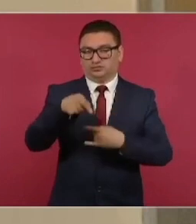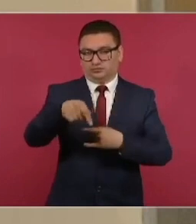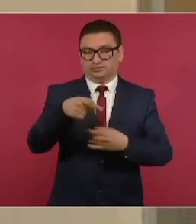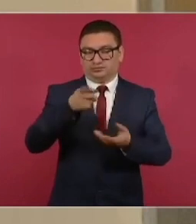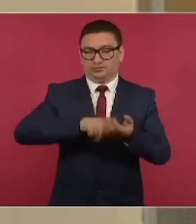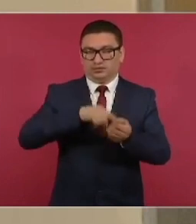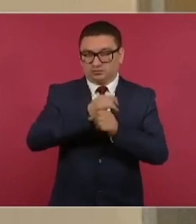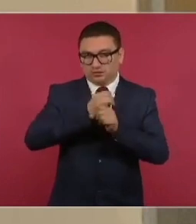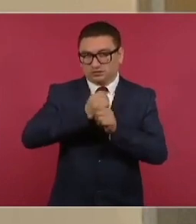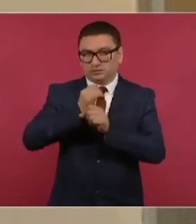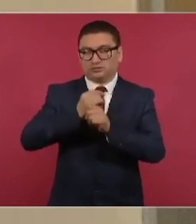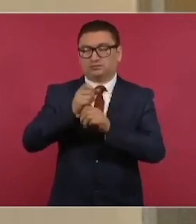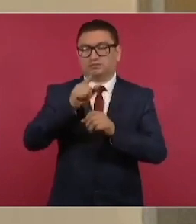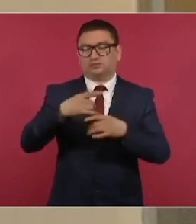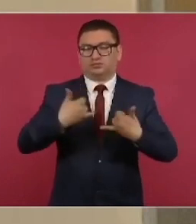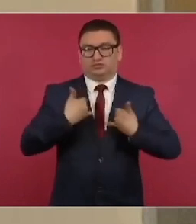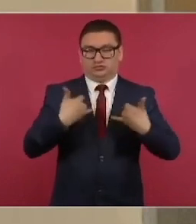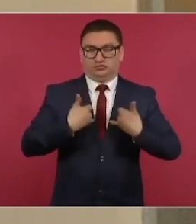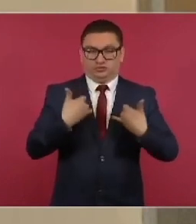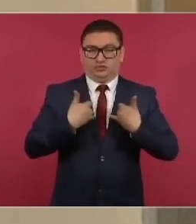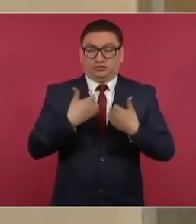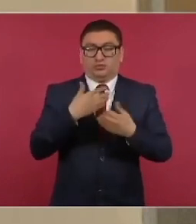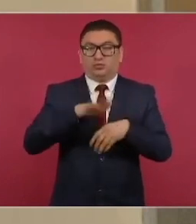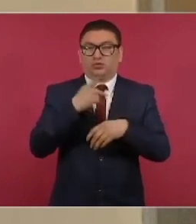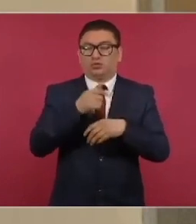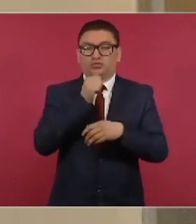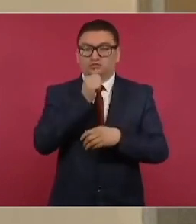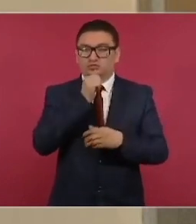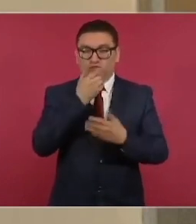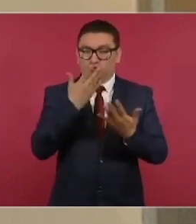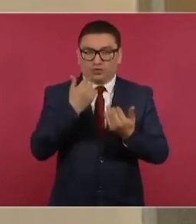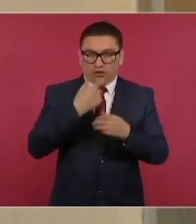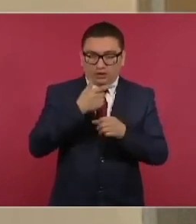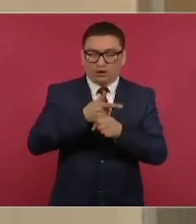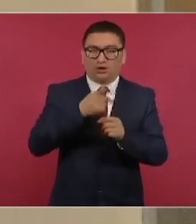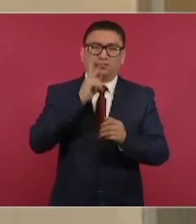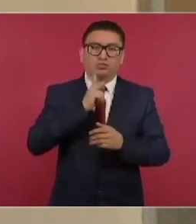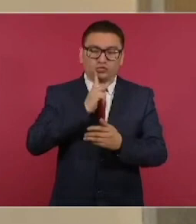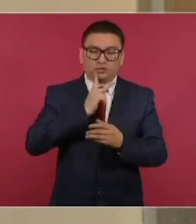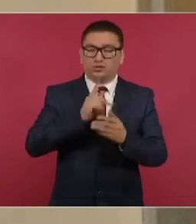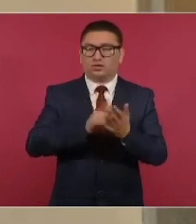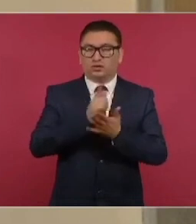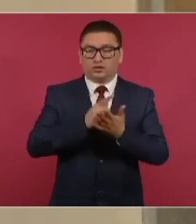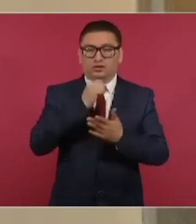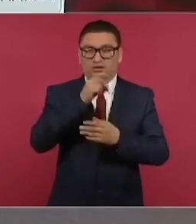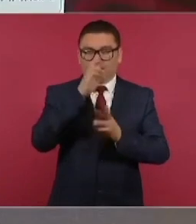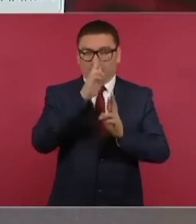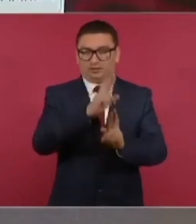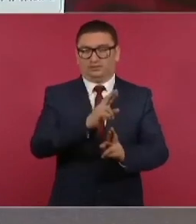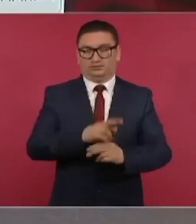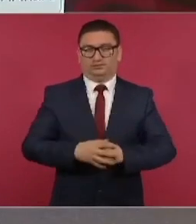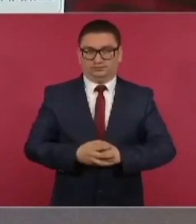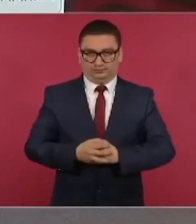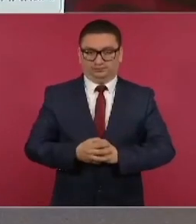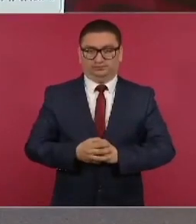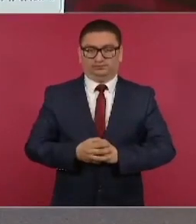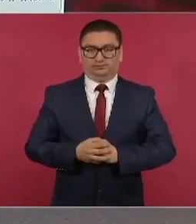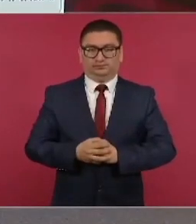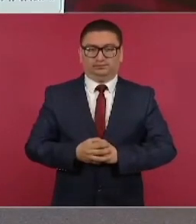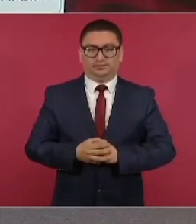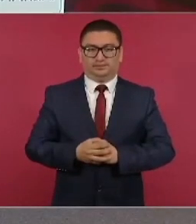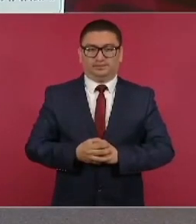se investiga mientras no se acredite delito alguno y se le debe de respetar su presunción de